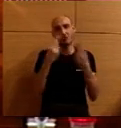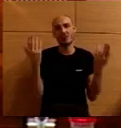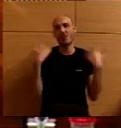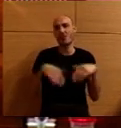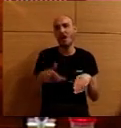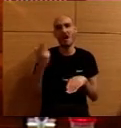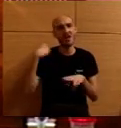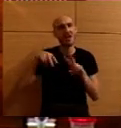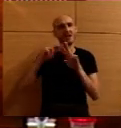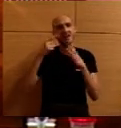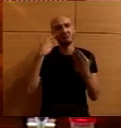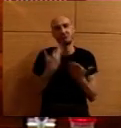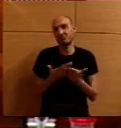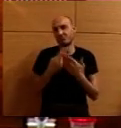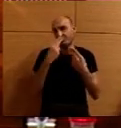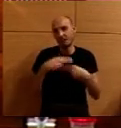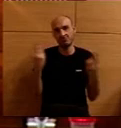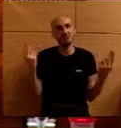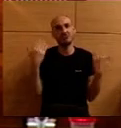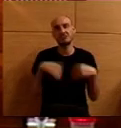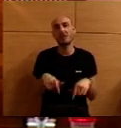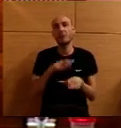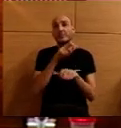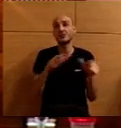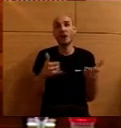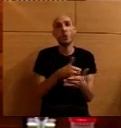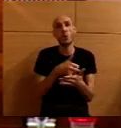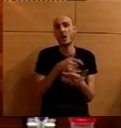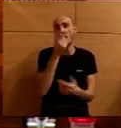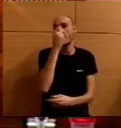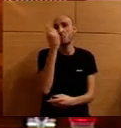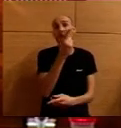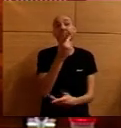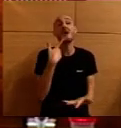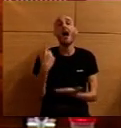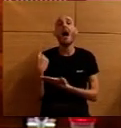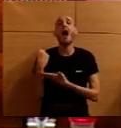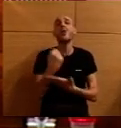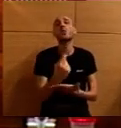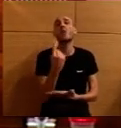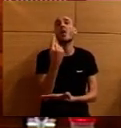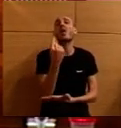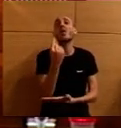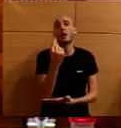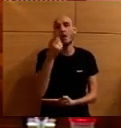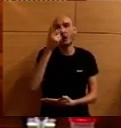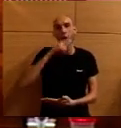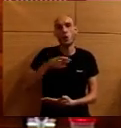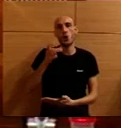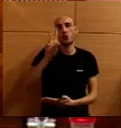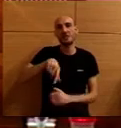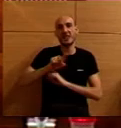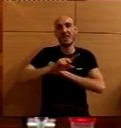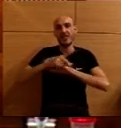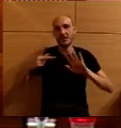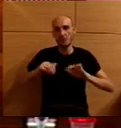más le necesitan. He estado hablando de que empezó a dar este tipo de ayudas en el año 2017. Cuando en el